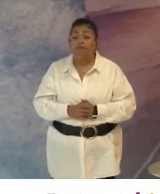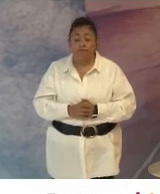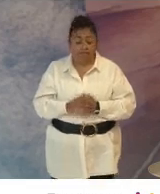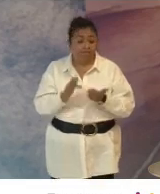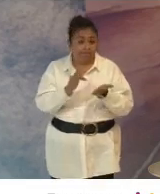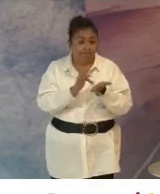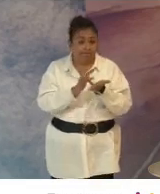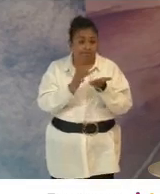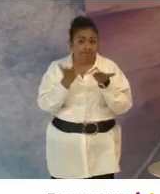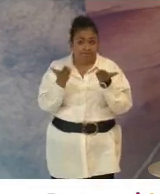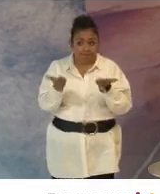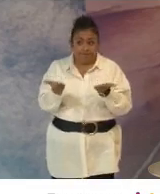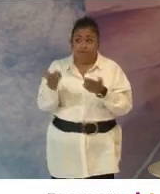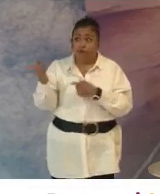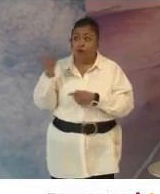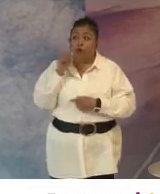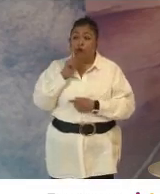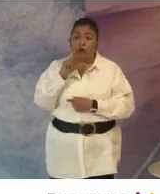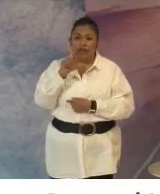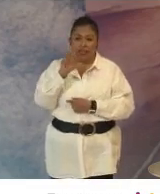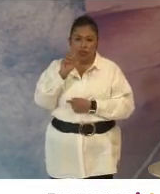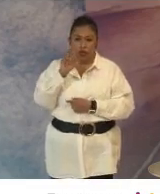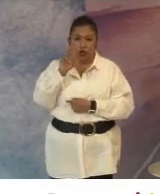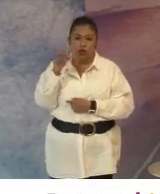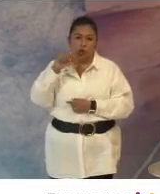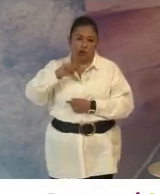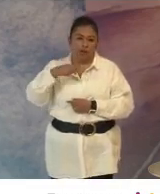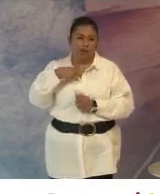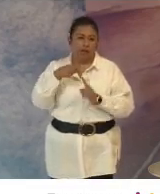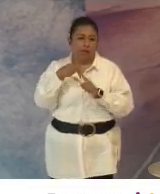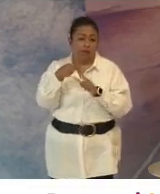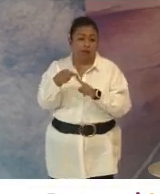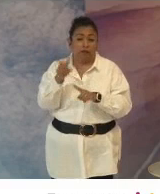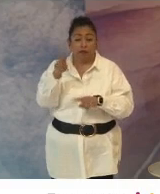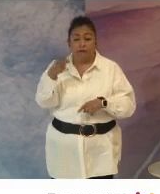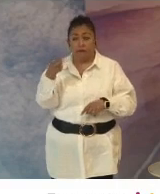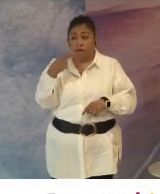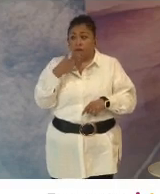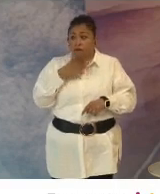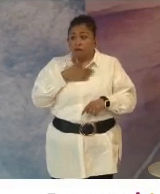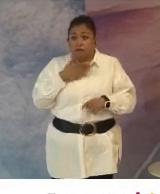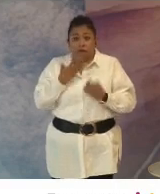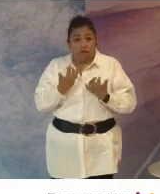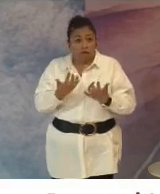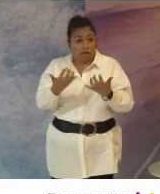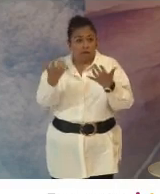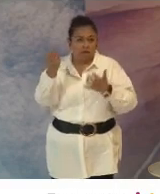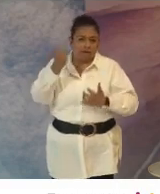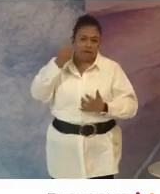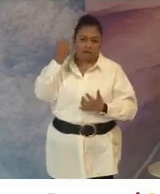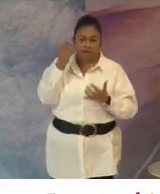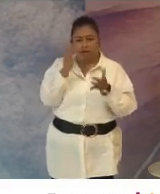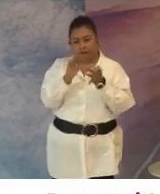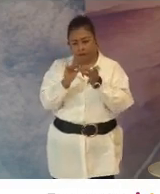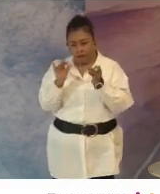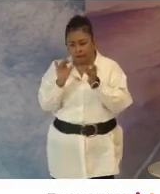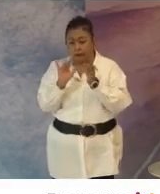Muchas gracias, Lorena, por esta presentación. Es un privilegio hablar con ustedes